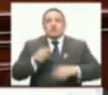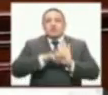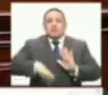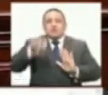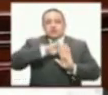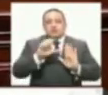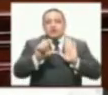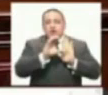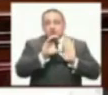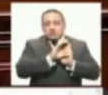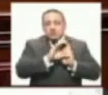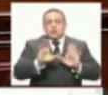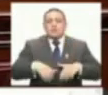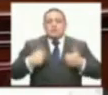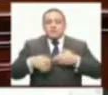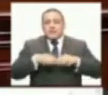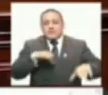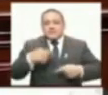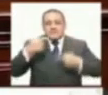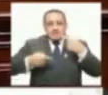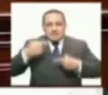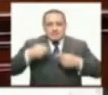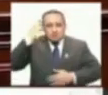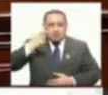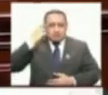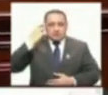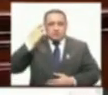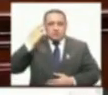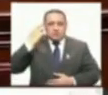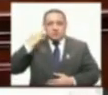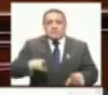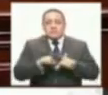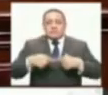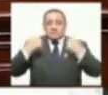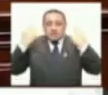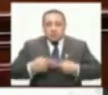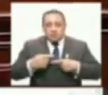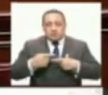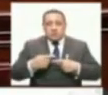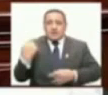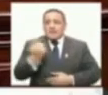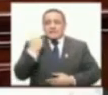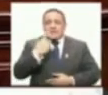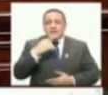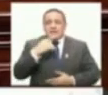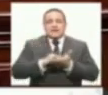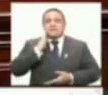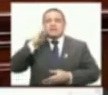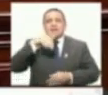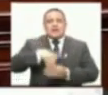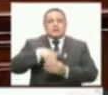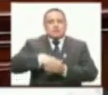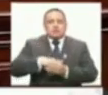de Constitución, producto del debate político y acuerdo pluralista, que será sometido a